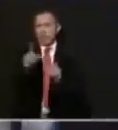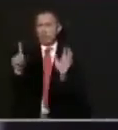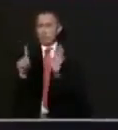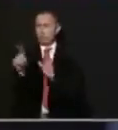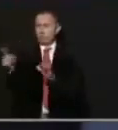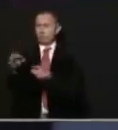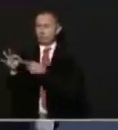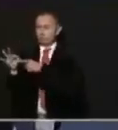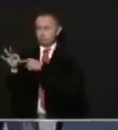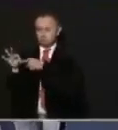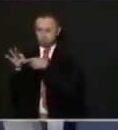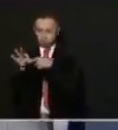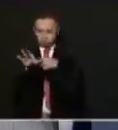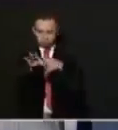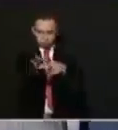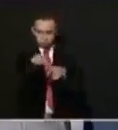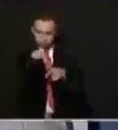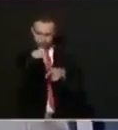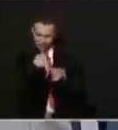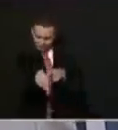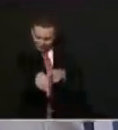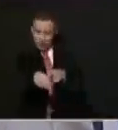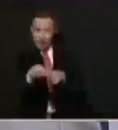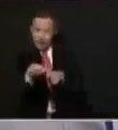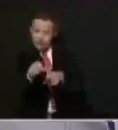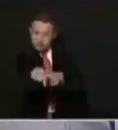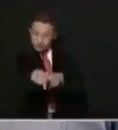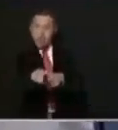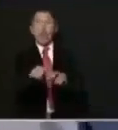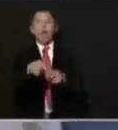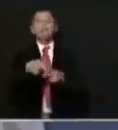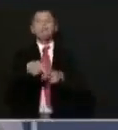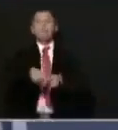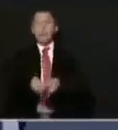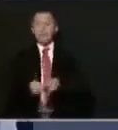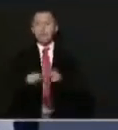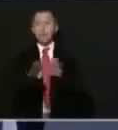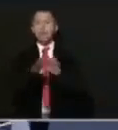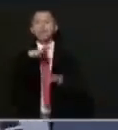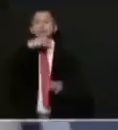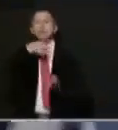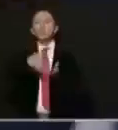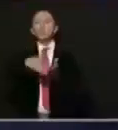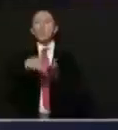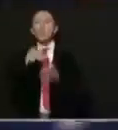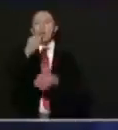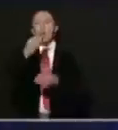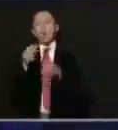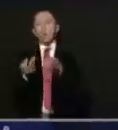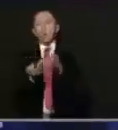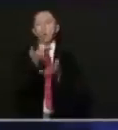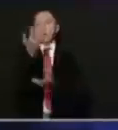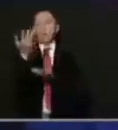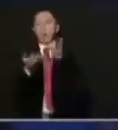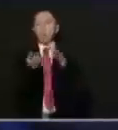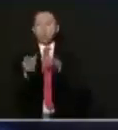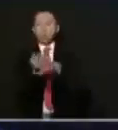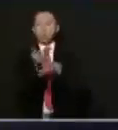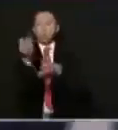momento, un acto de purificación. Esa es ahí viene la purificación, ahí lo van a sahumar y le van